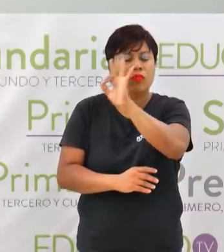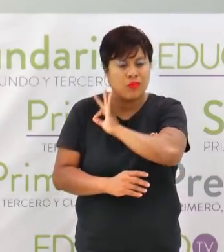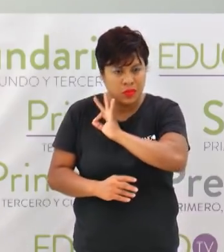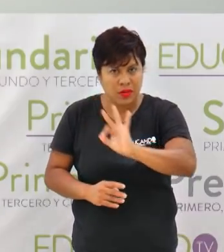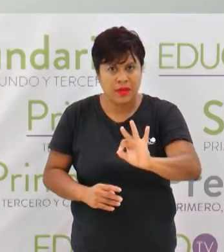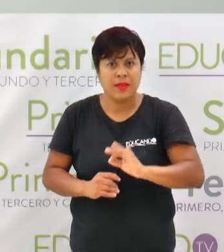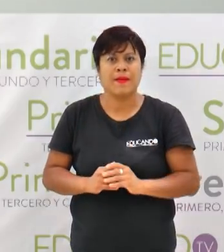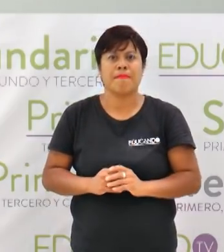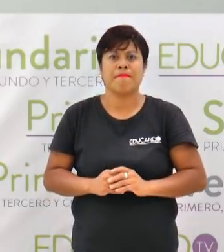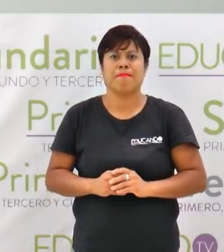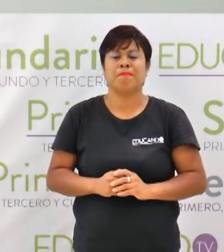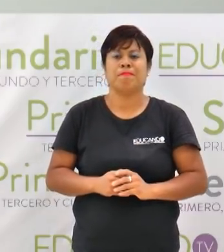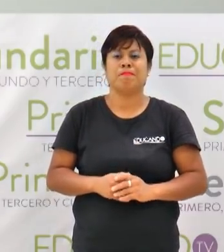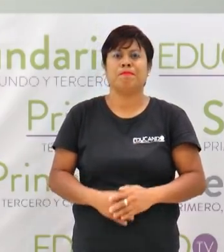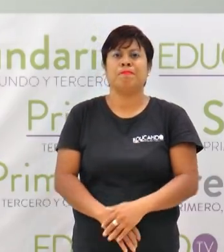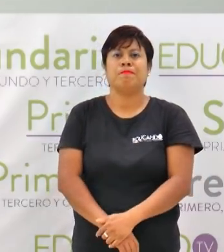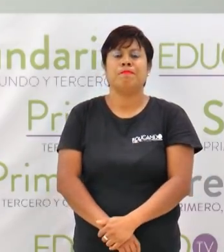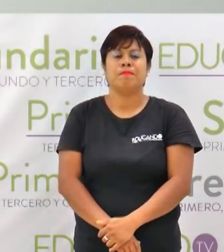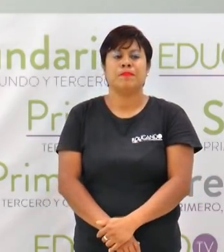pueden